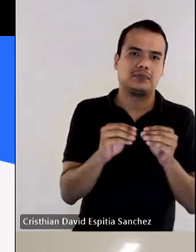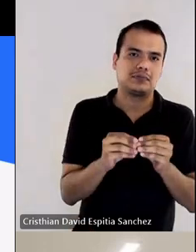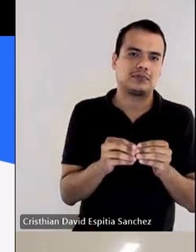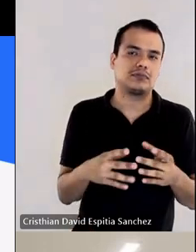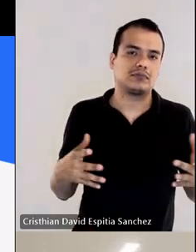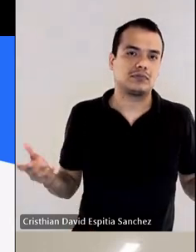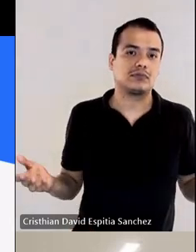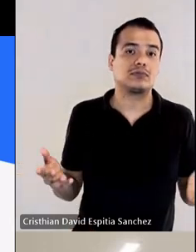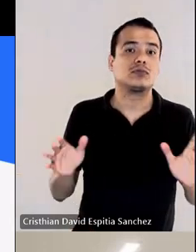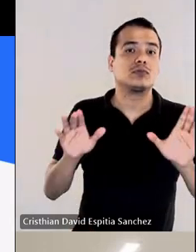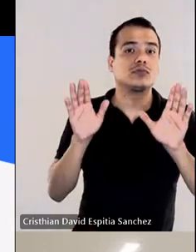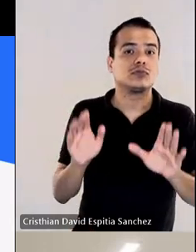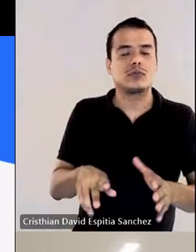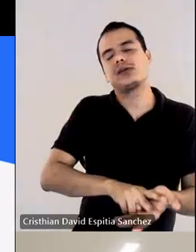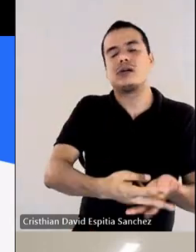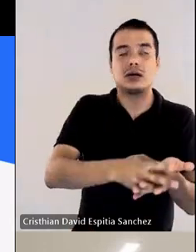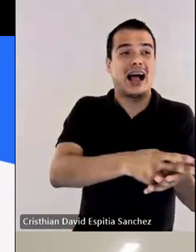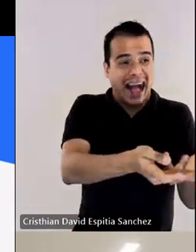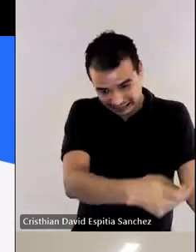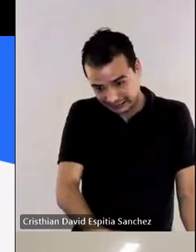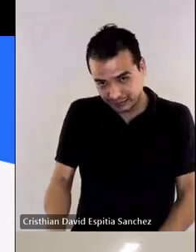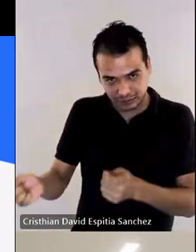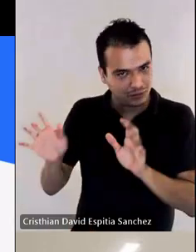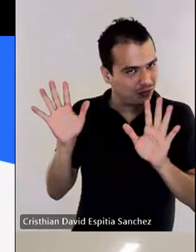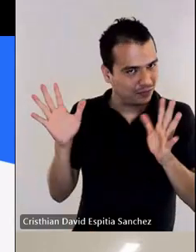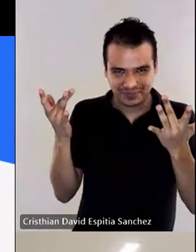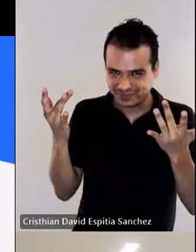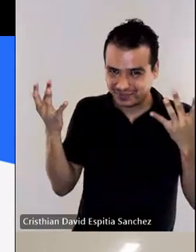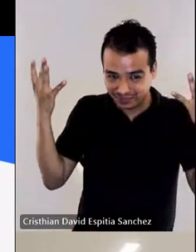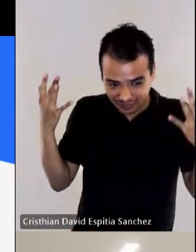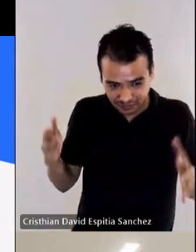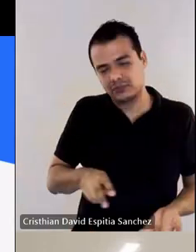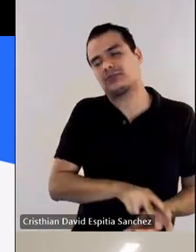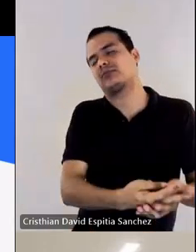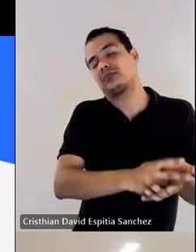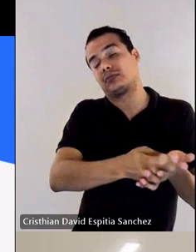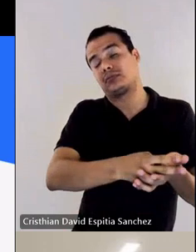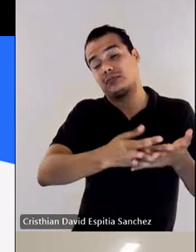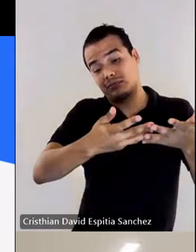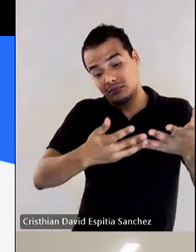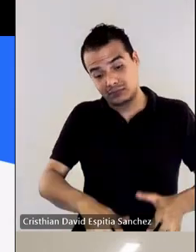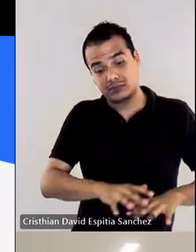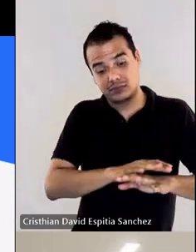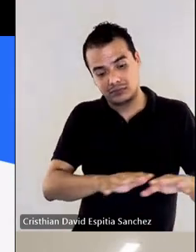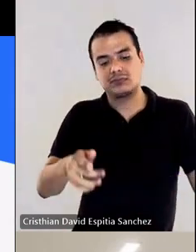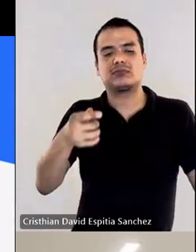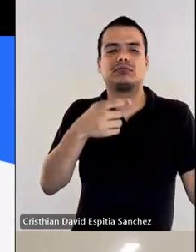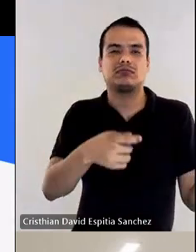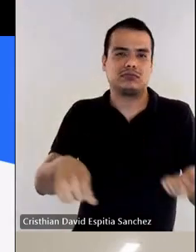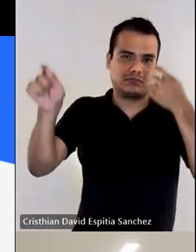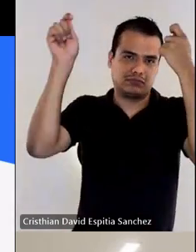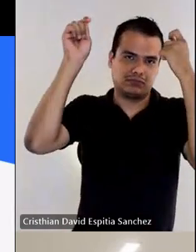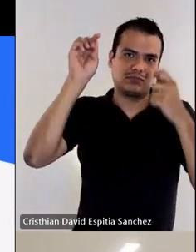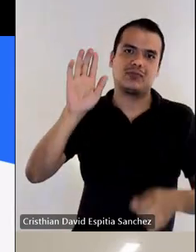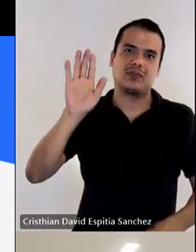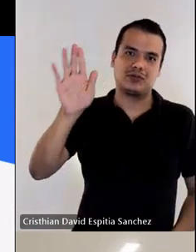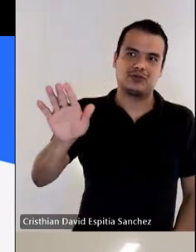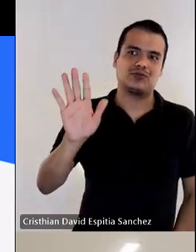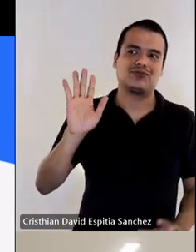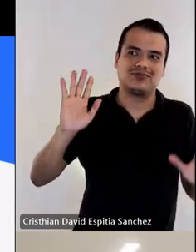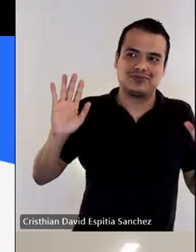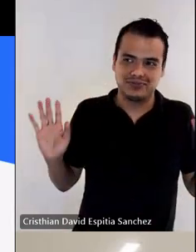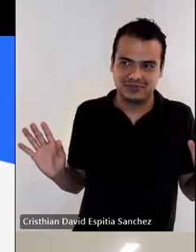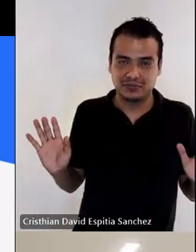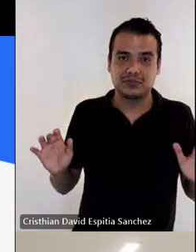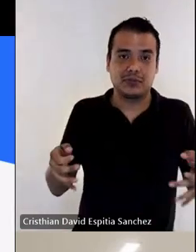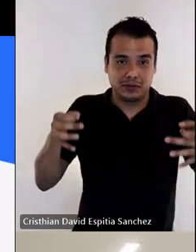debe trasladar en pleno ataque. Hasta que ya haya pasado el ataque es donde se debe llevar en ese momento. Pero insistimos que se debe llevar a